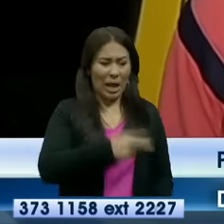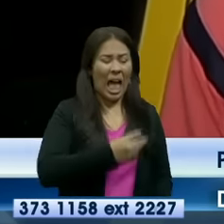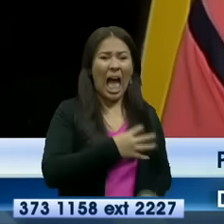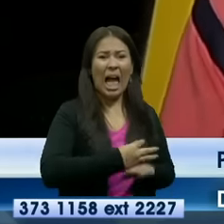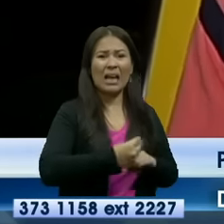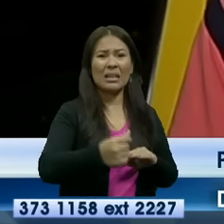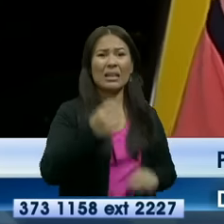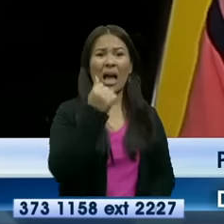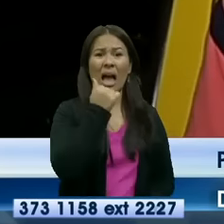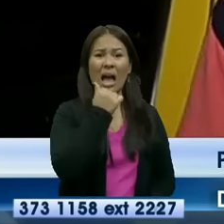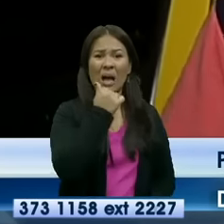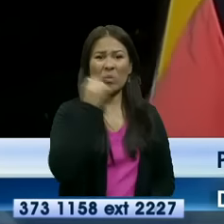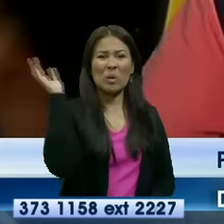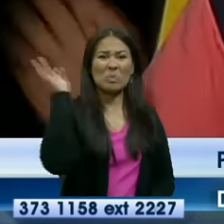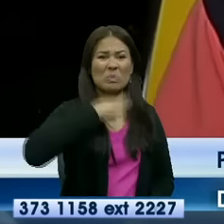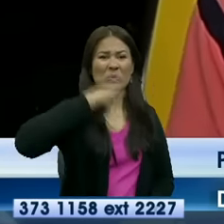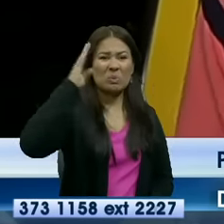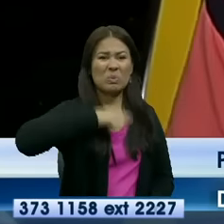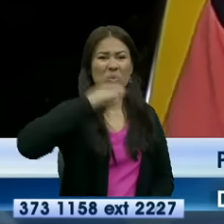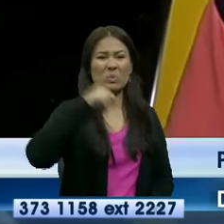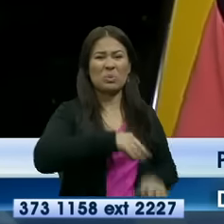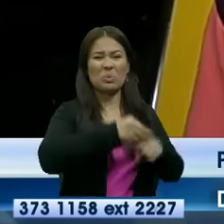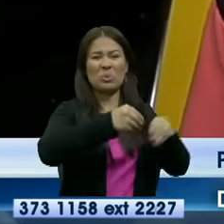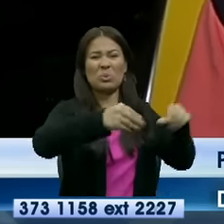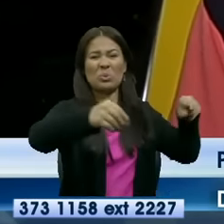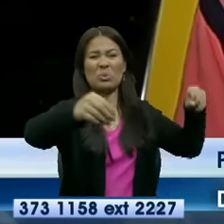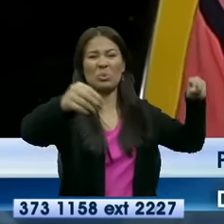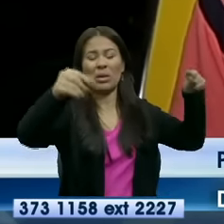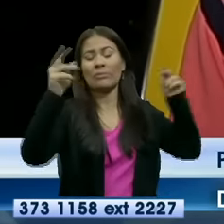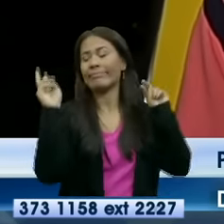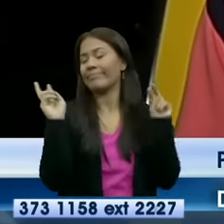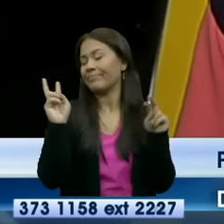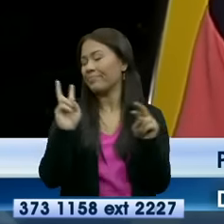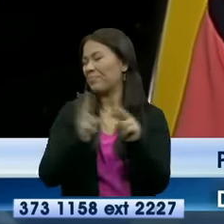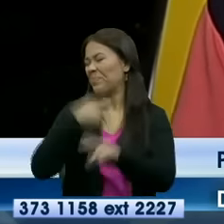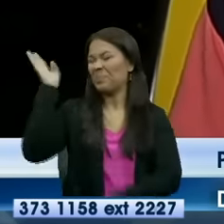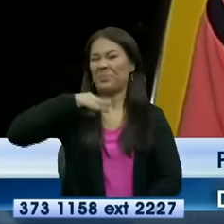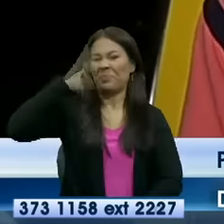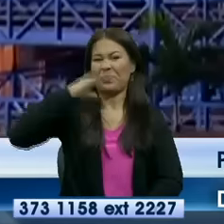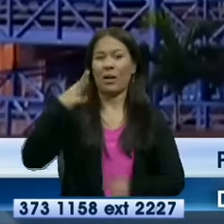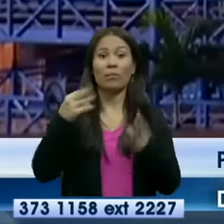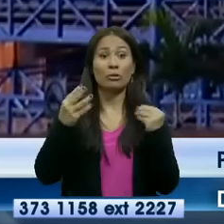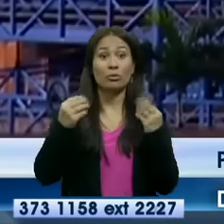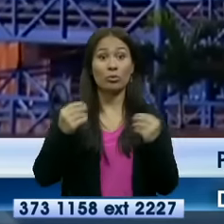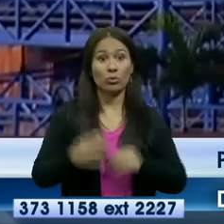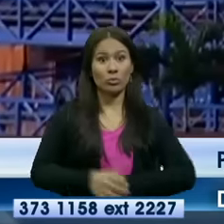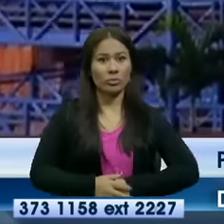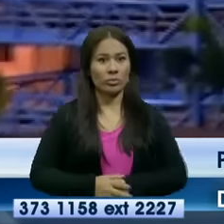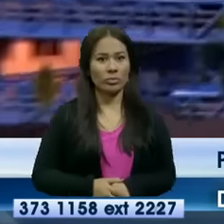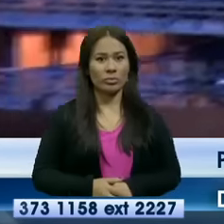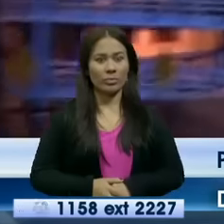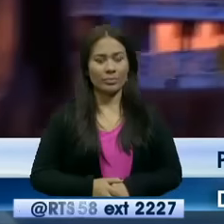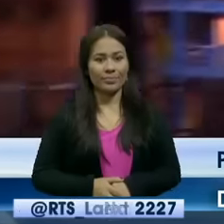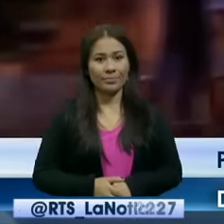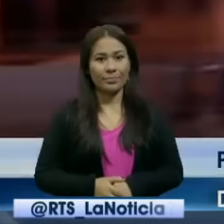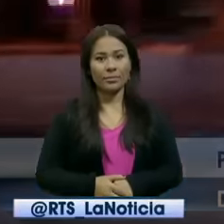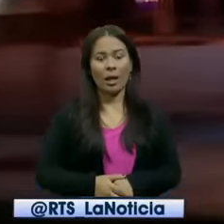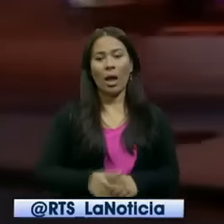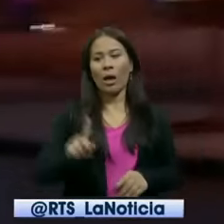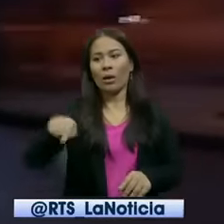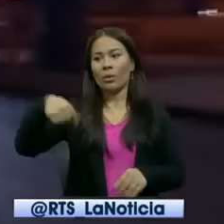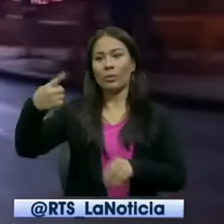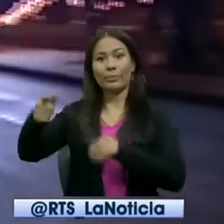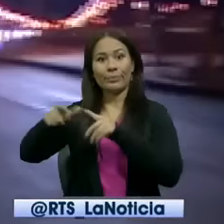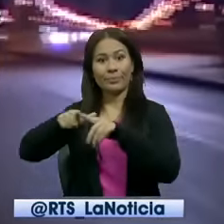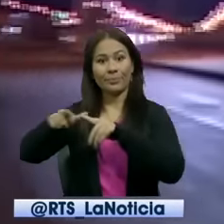horas. Esa agua es pestilencia, todo un tiempo está así esa movida. Esa agua peta feísima. Por otro lado,